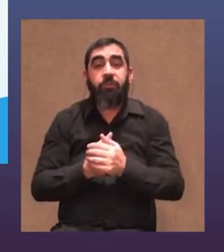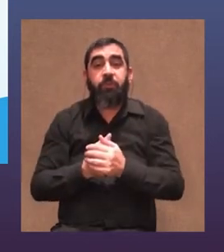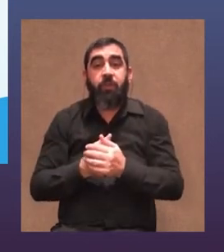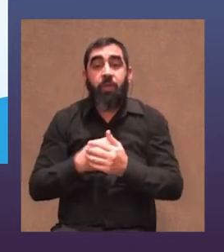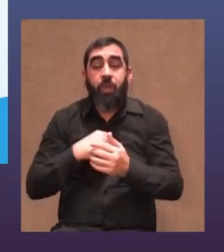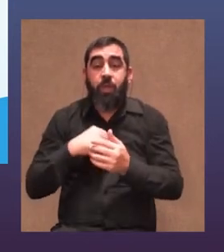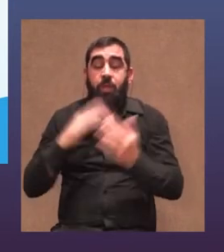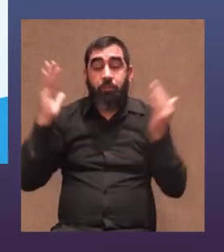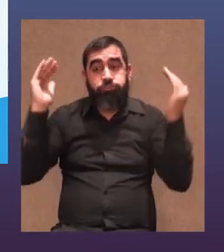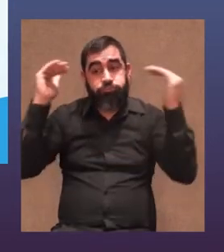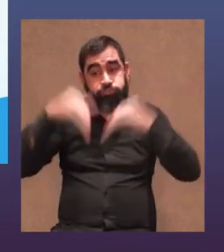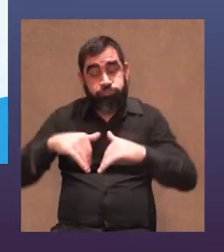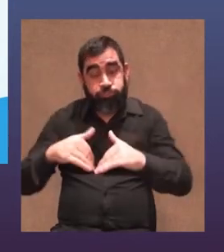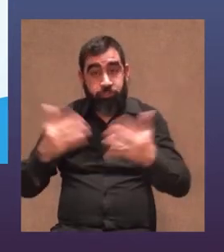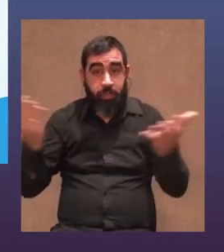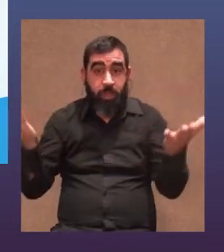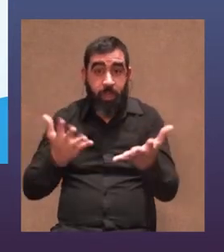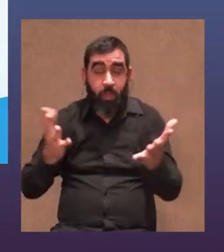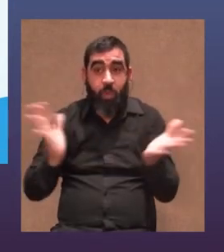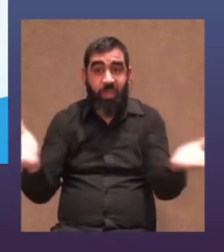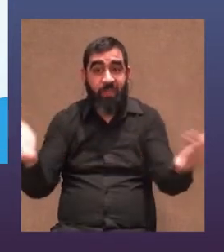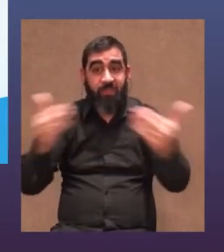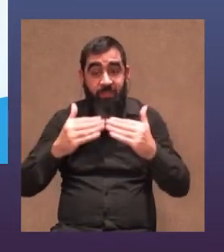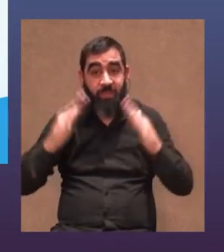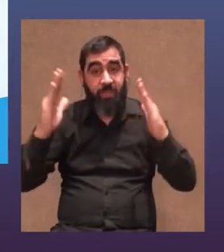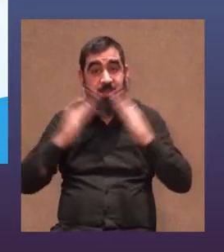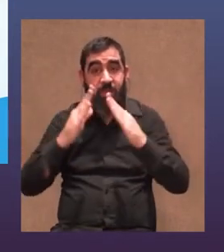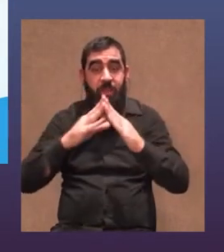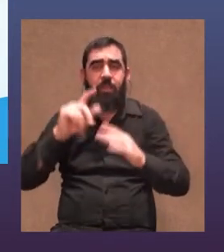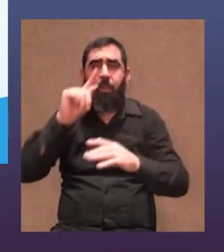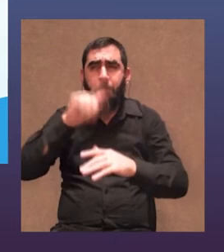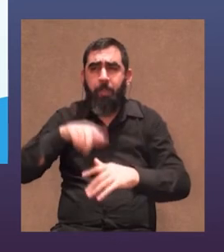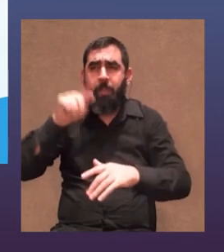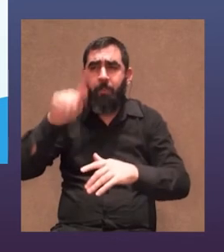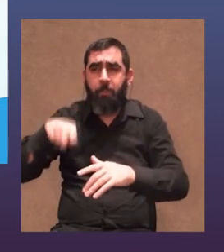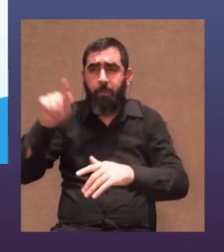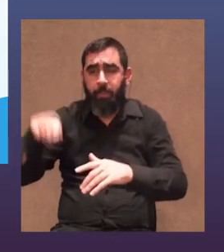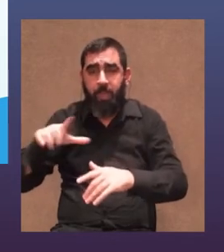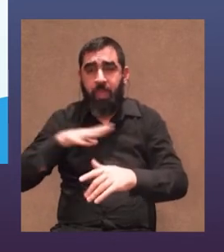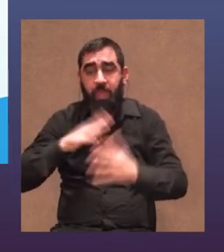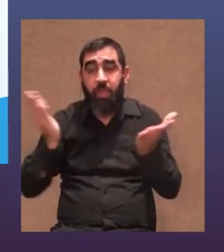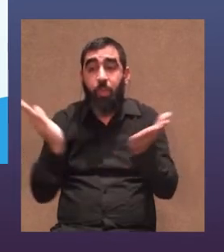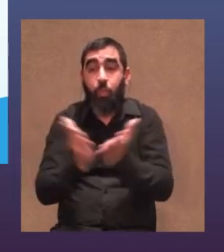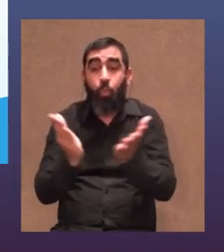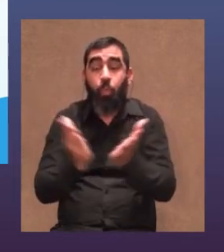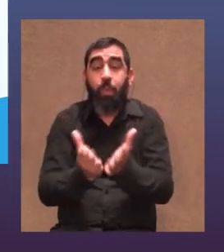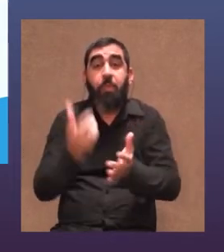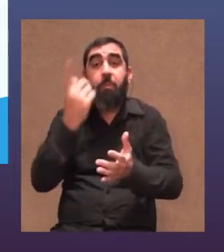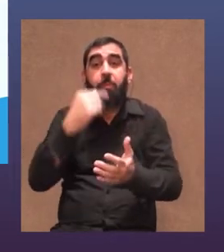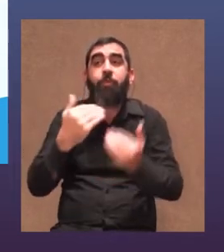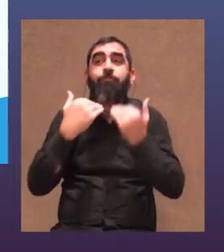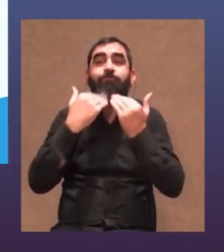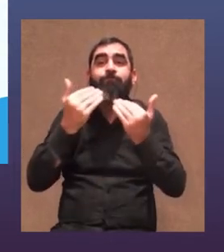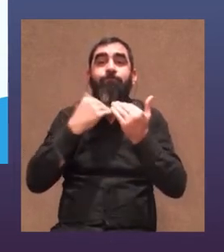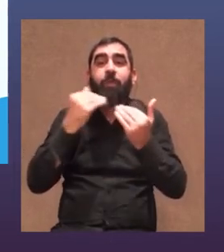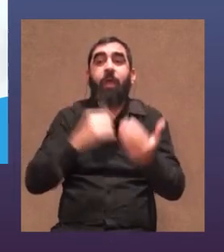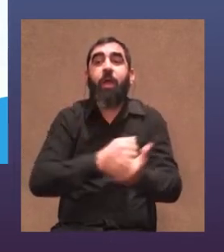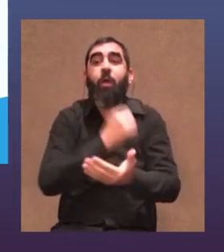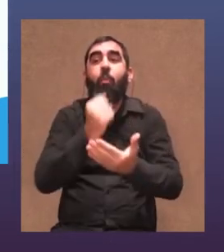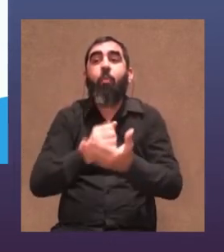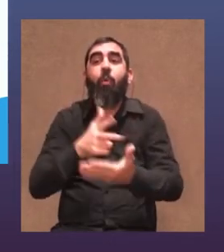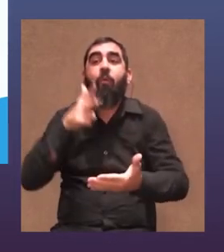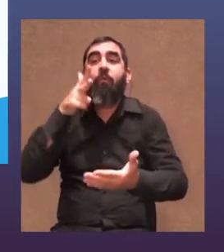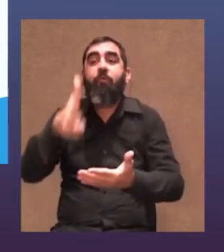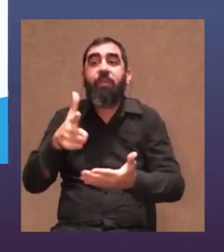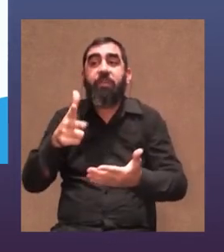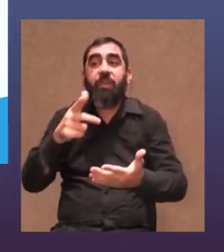gran bajón estar encerrados meses en casa, estudiando sin saber, con un